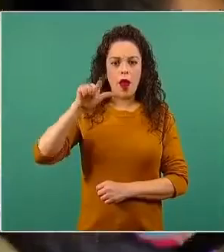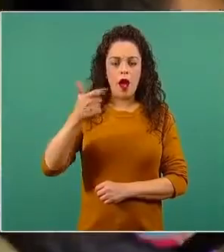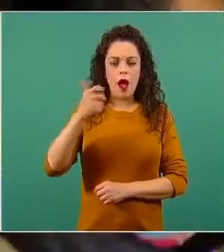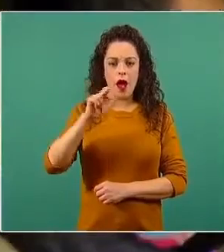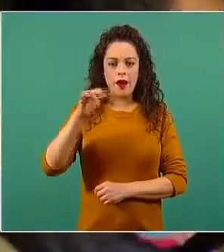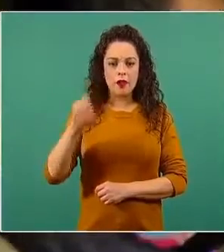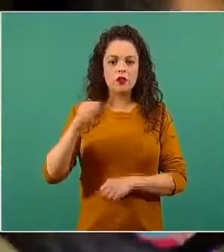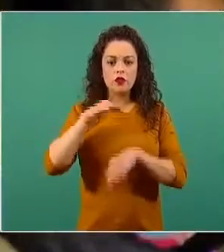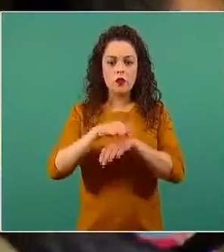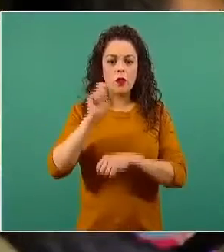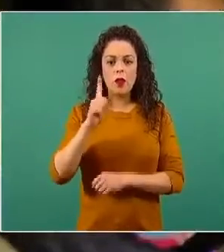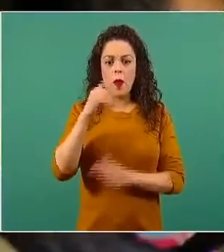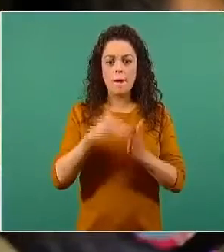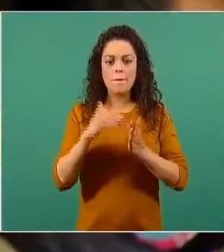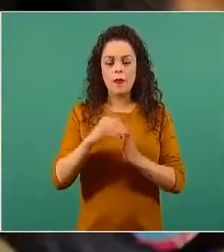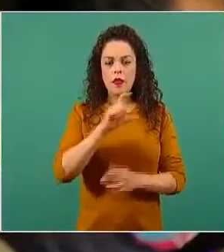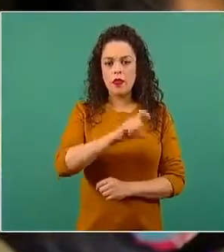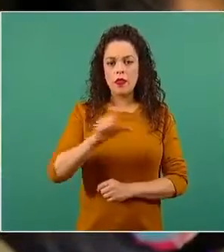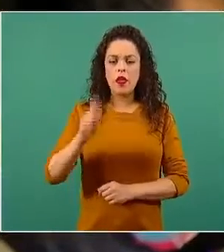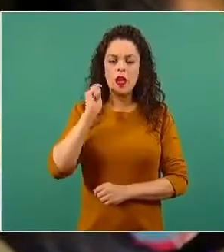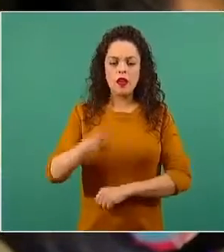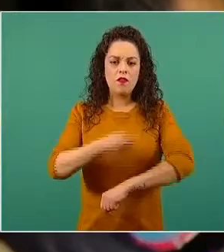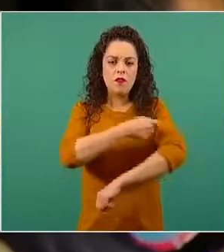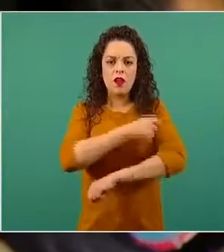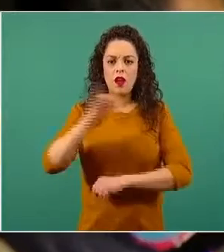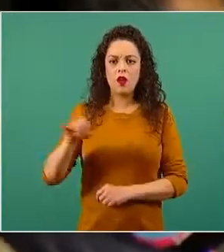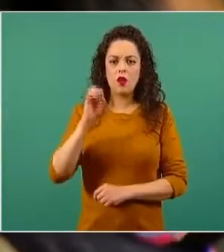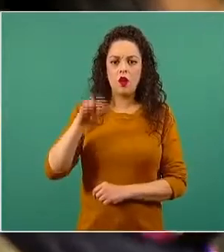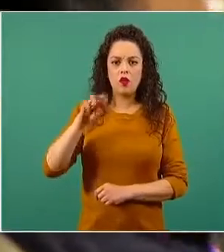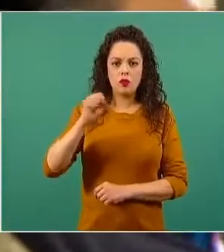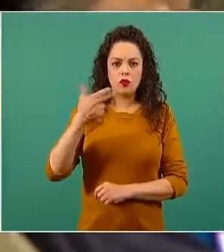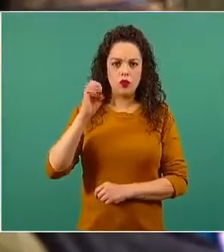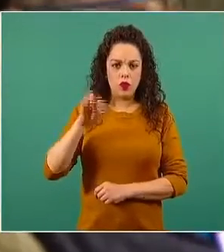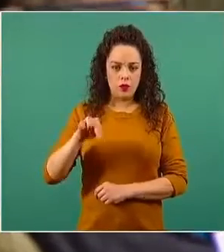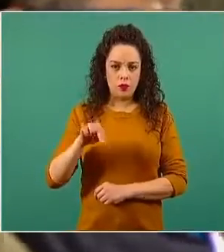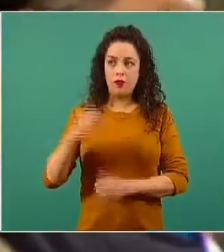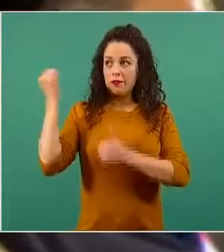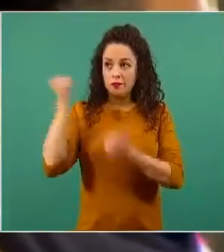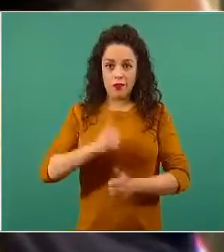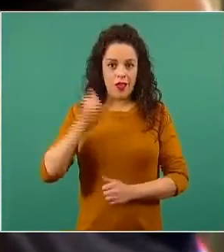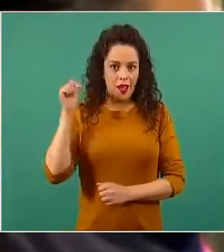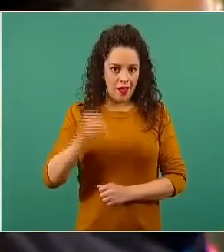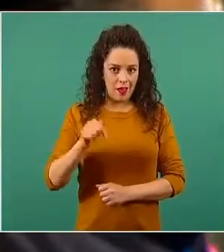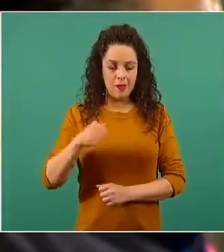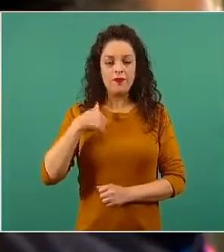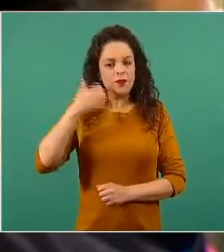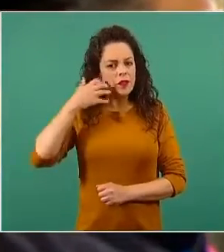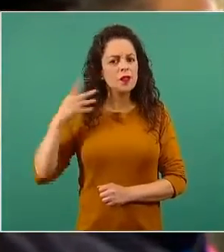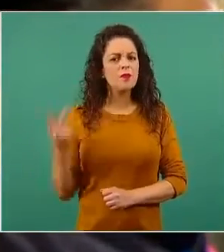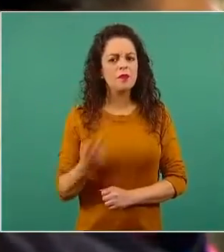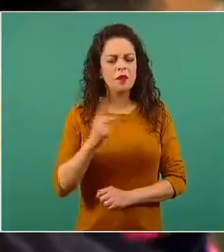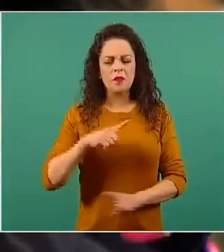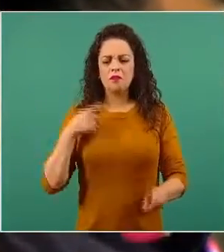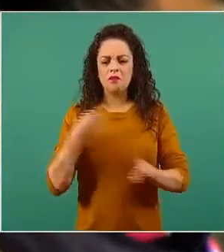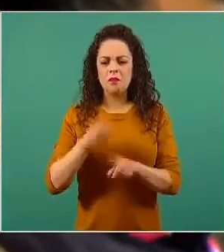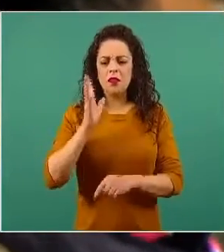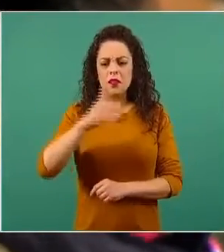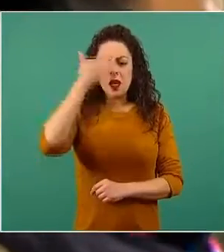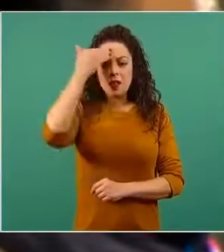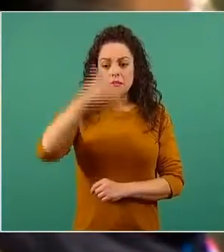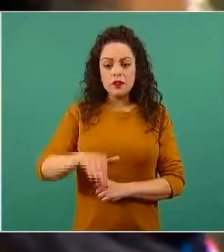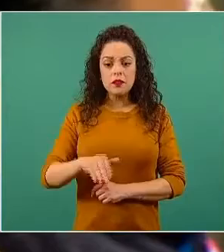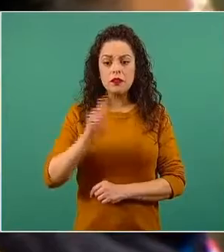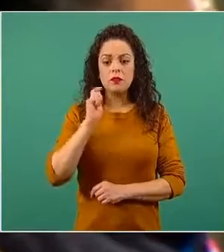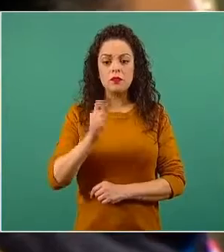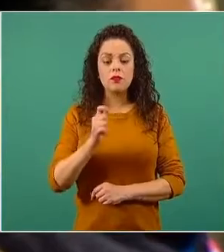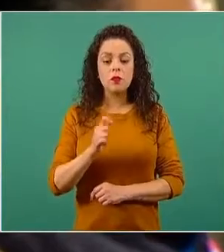millón de dosis de la vacuna de Johnson & Johnson que, bueno, pues enviarán al país, ¿verdad? En este sentido, bueno, la pregunta es si ya se tiene contemplado